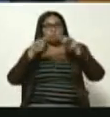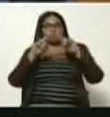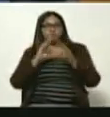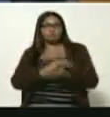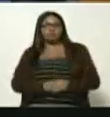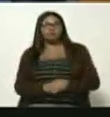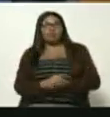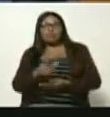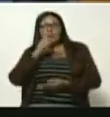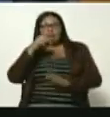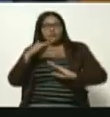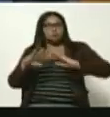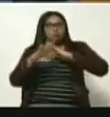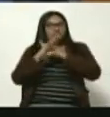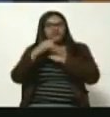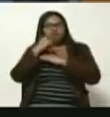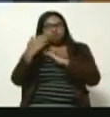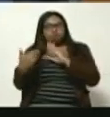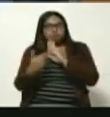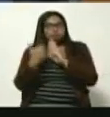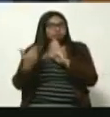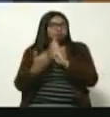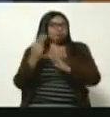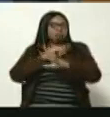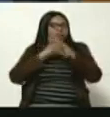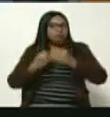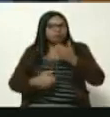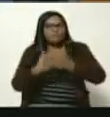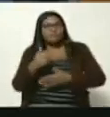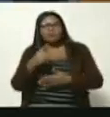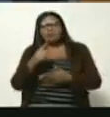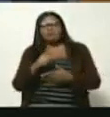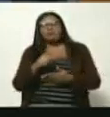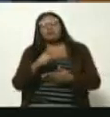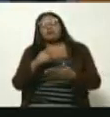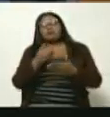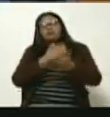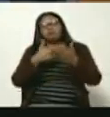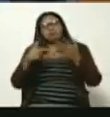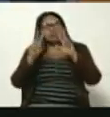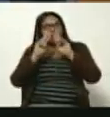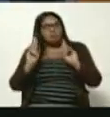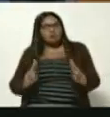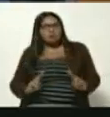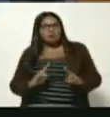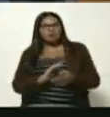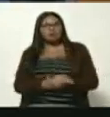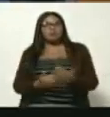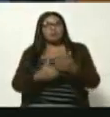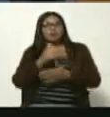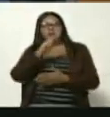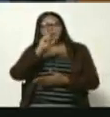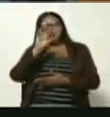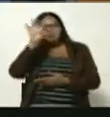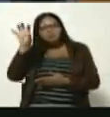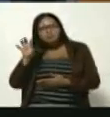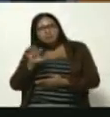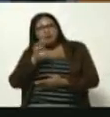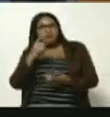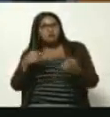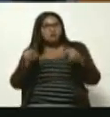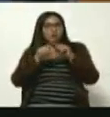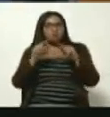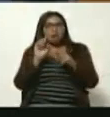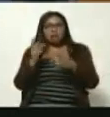llamadas sanciones, que afectan hoy a más de un tercio de la humanidad, en más de 30 países,